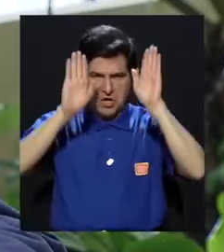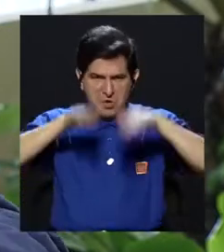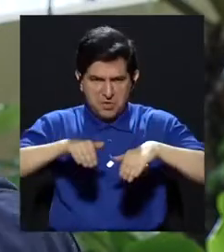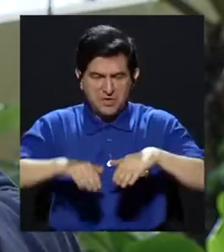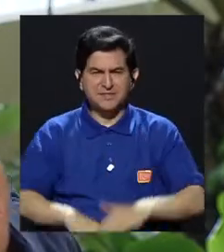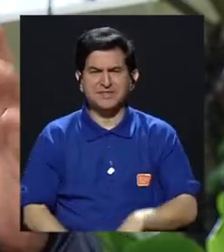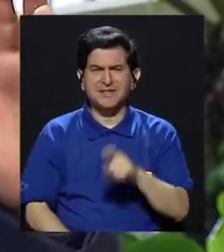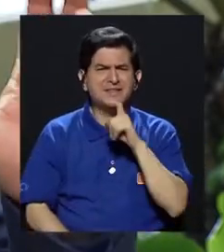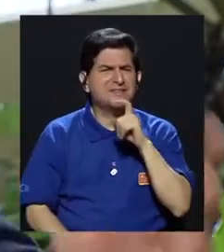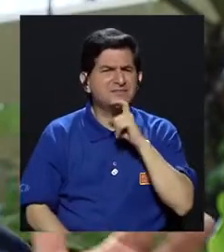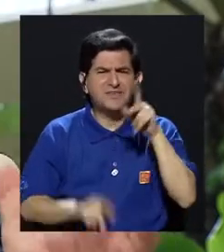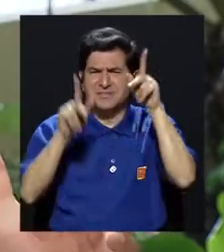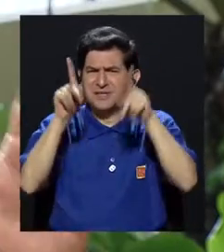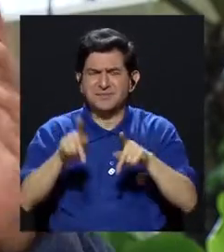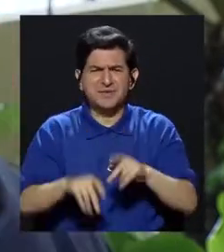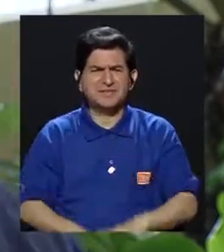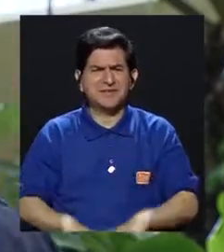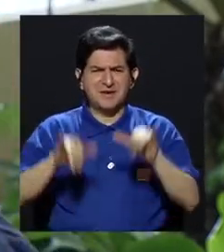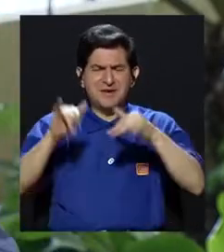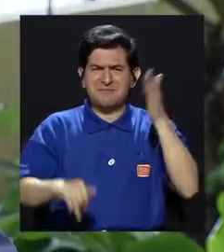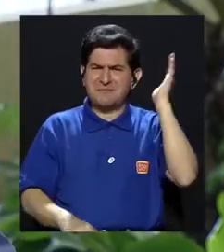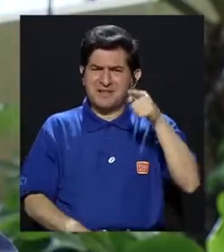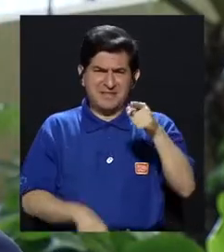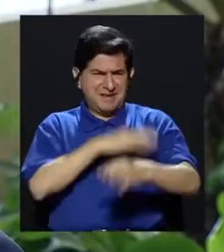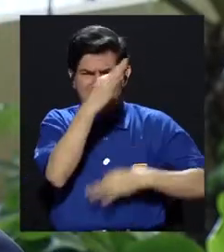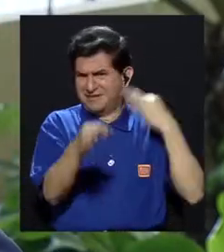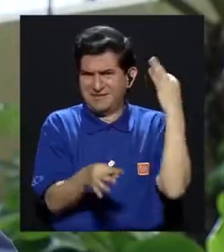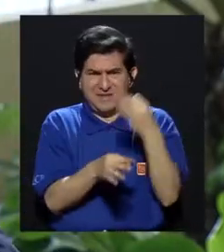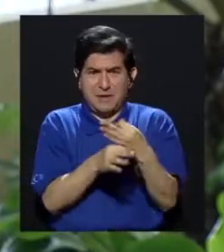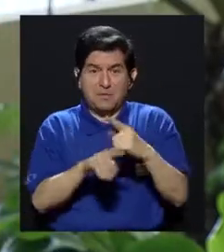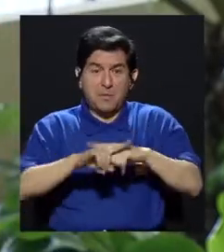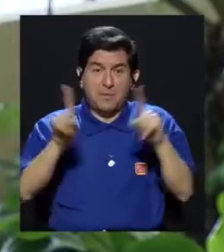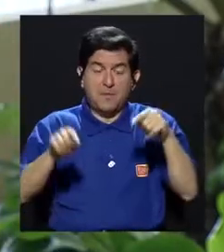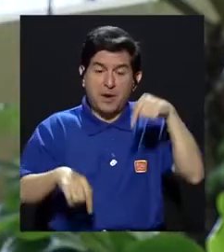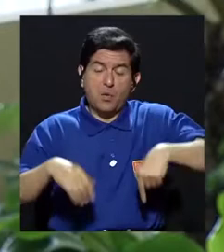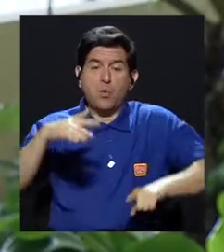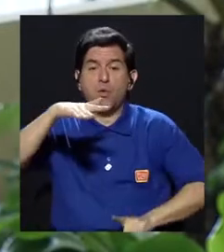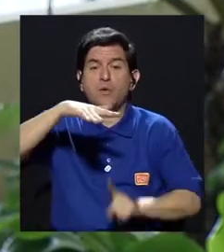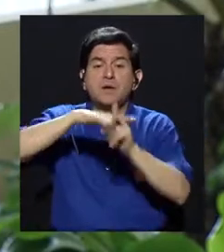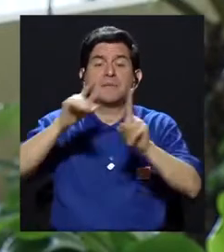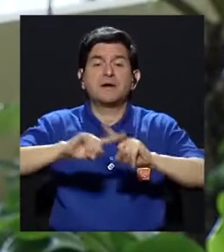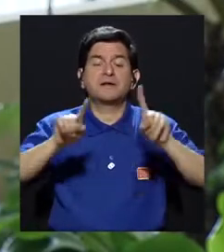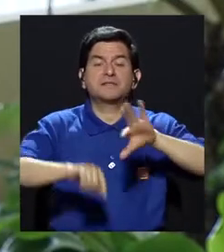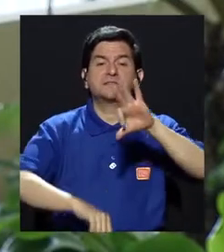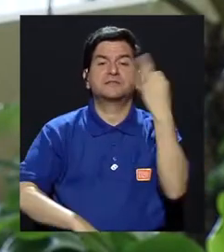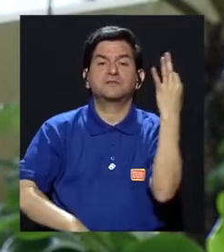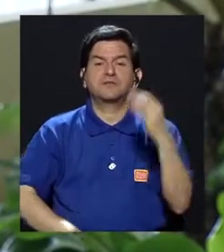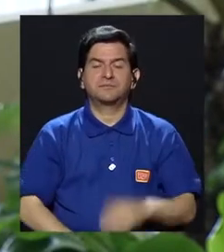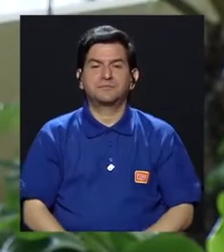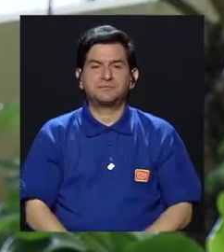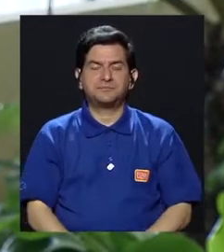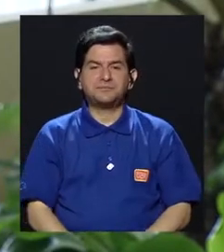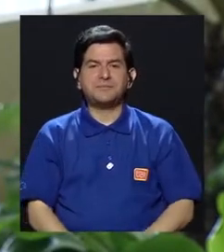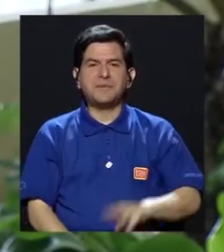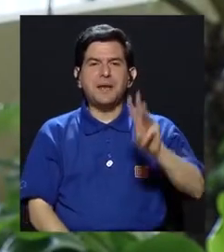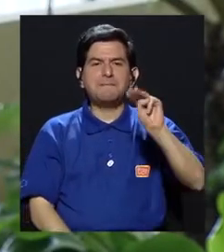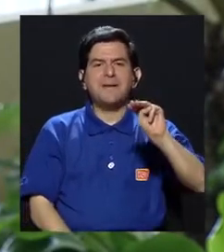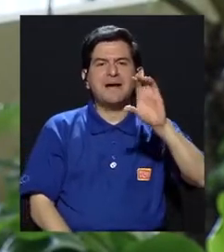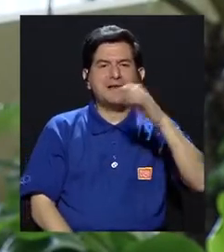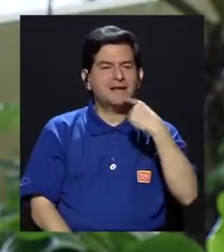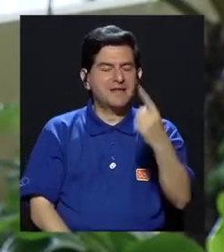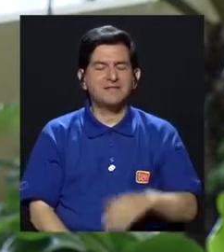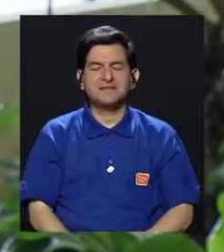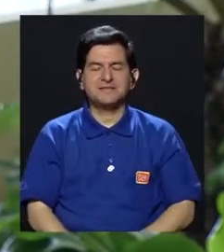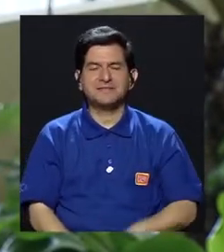obedecer. Difícilmente alguien va a sostener un discurso así. Pero hoy aparece con otras formas que Marina Castaneda le